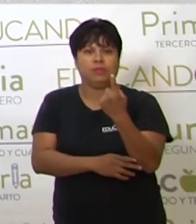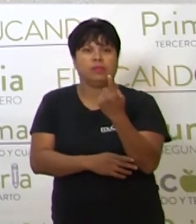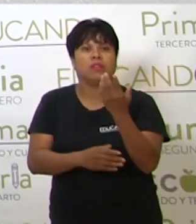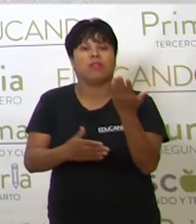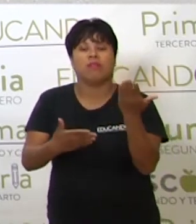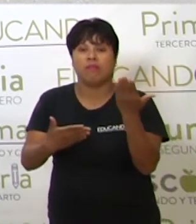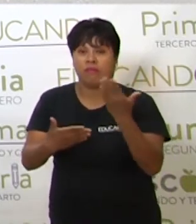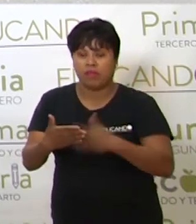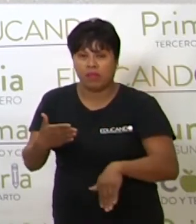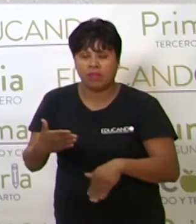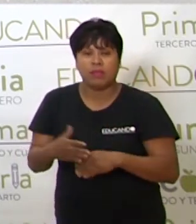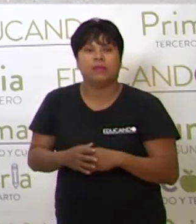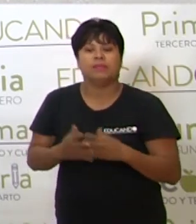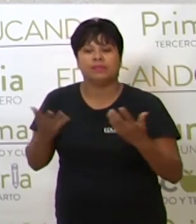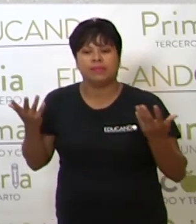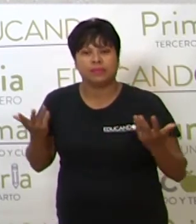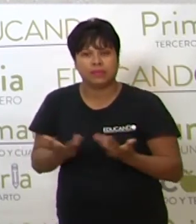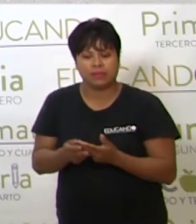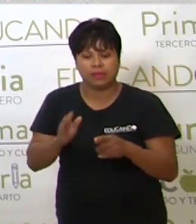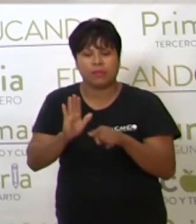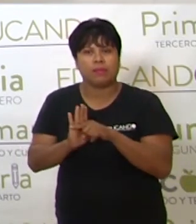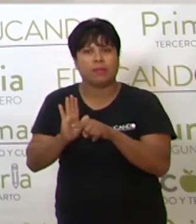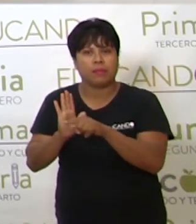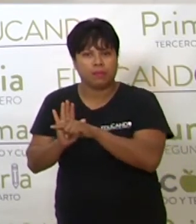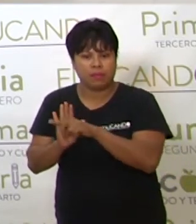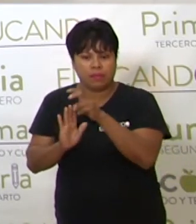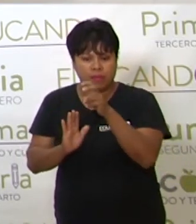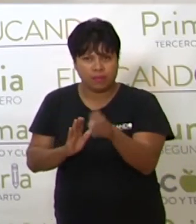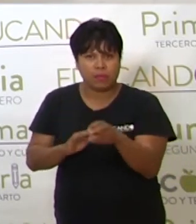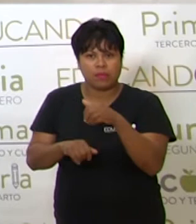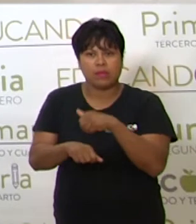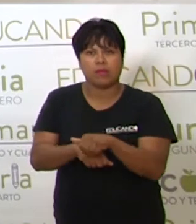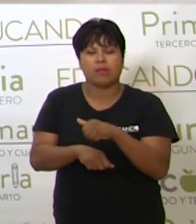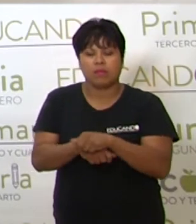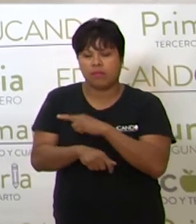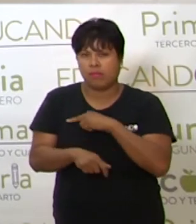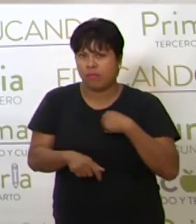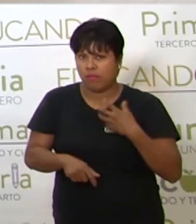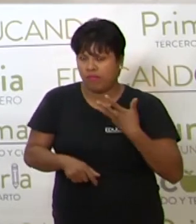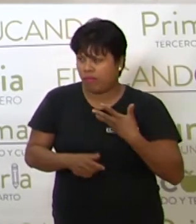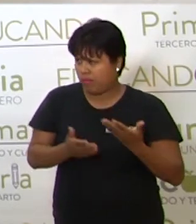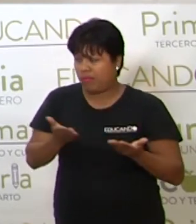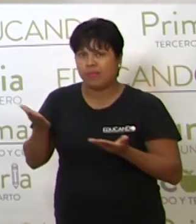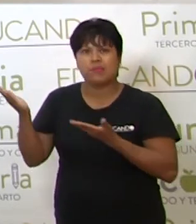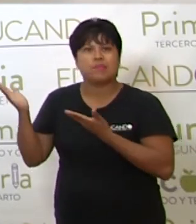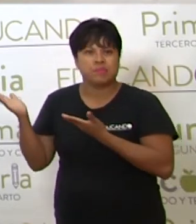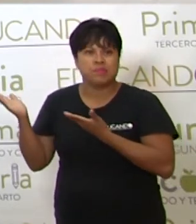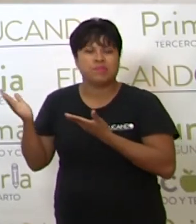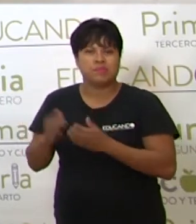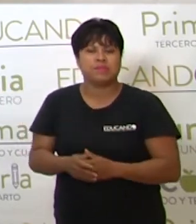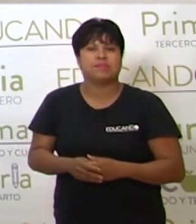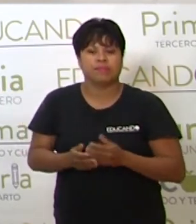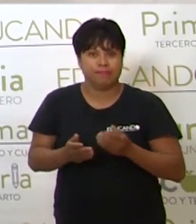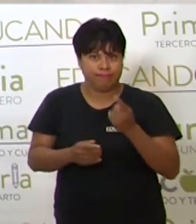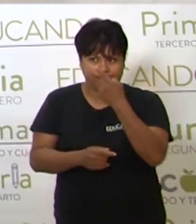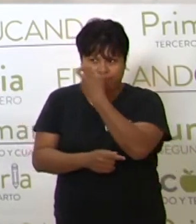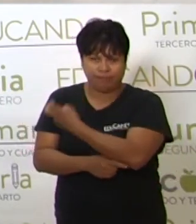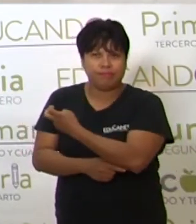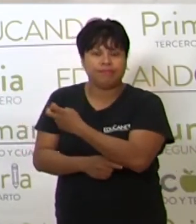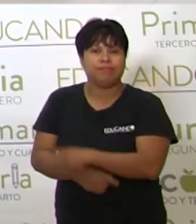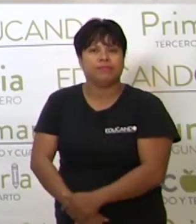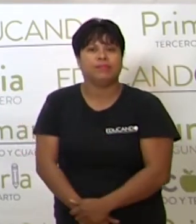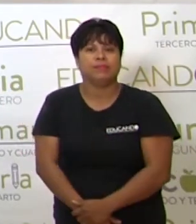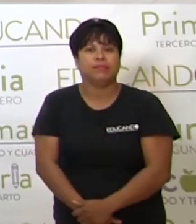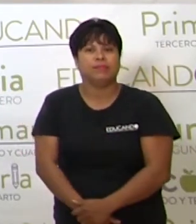faltaría hacer la resta de estas fracciones que tenemos acá nada más ahí está